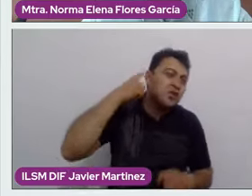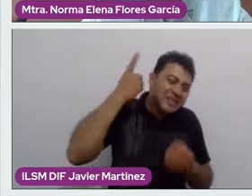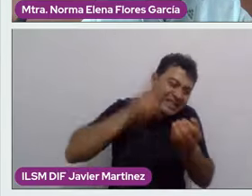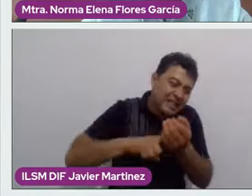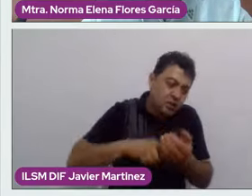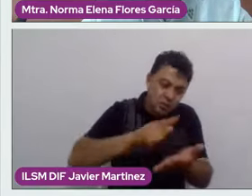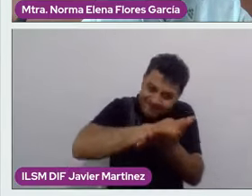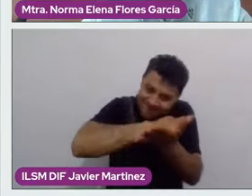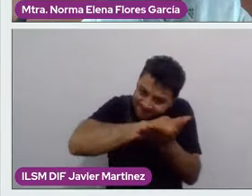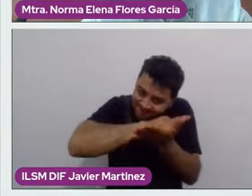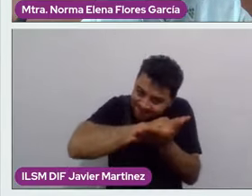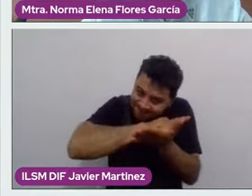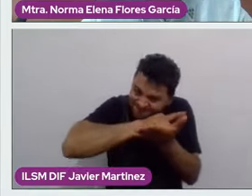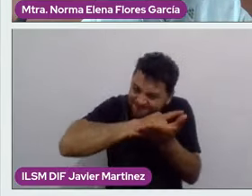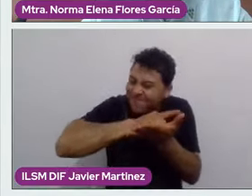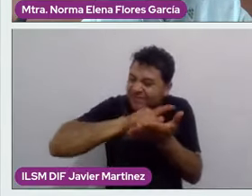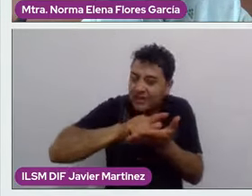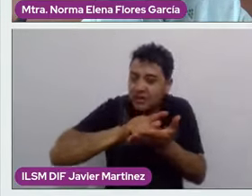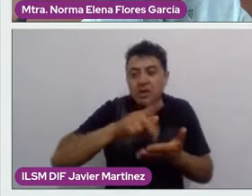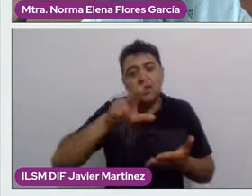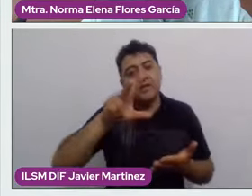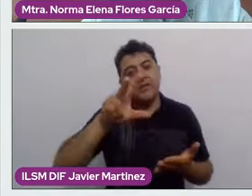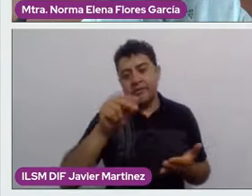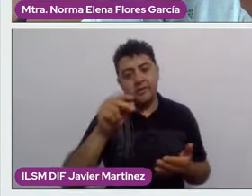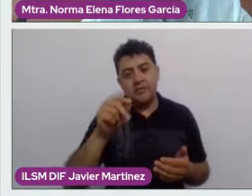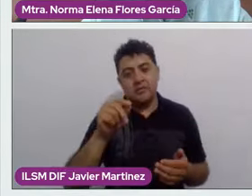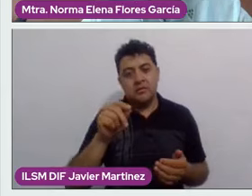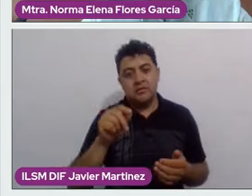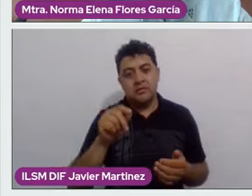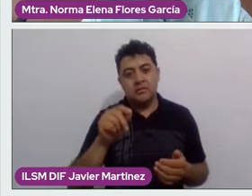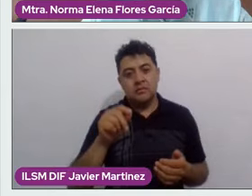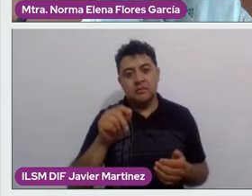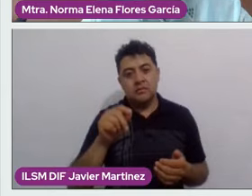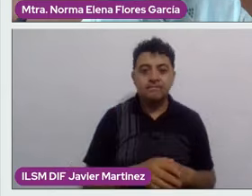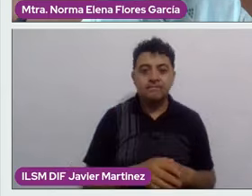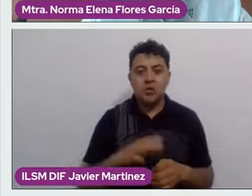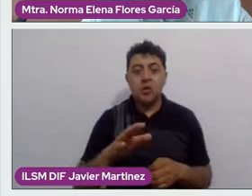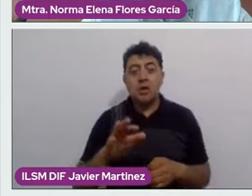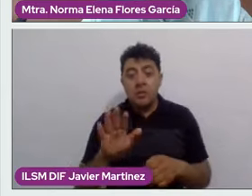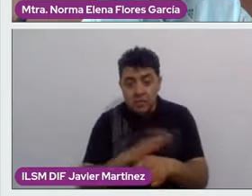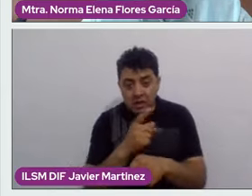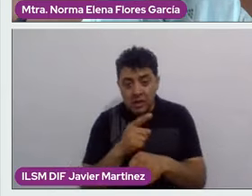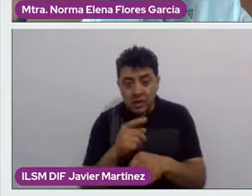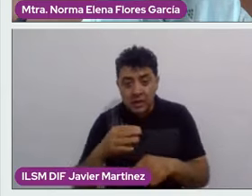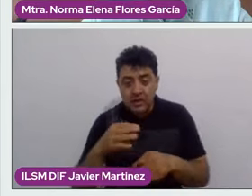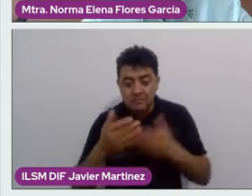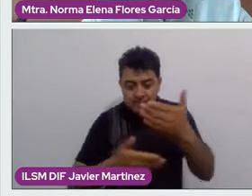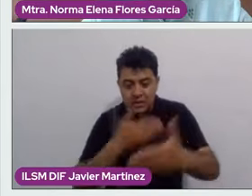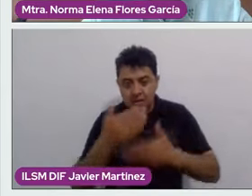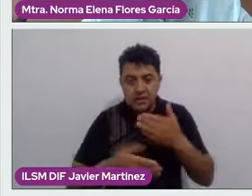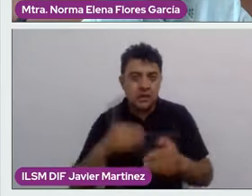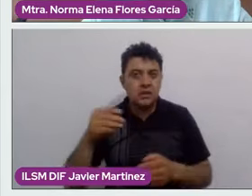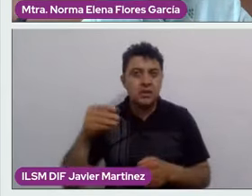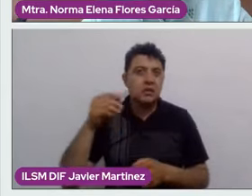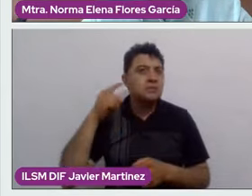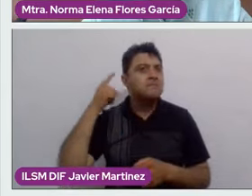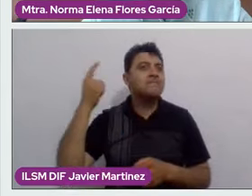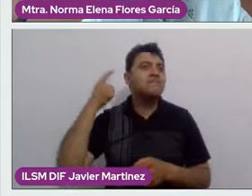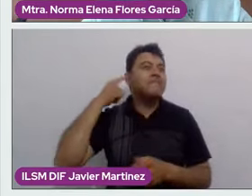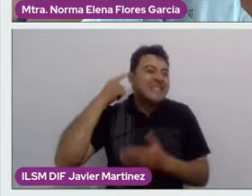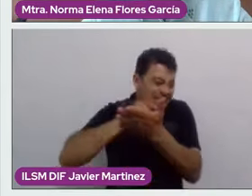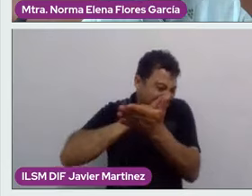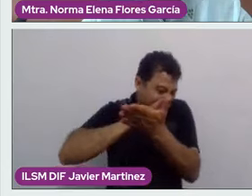se va a agrietar y se van a infectar. Lo mismo sucede en los conductos auditivos. No hay que quitar todo el cerumen. Una mala práctica, y esa